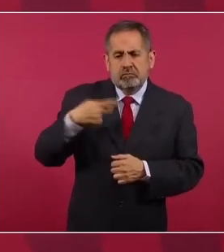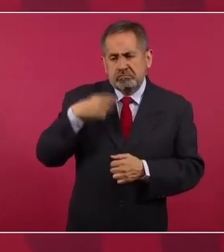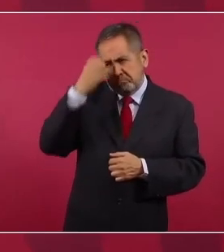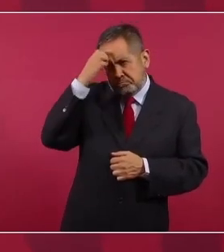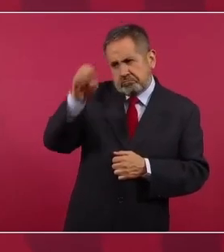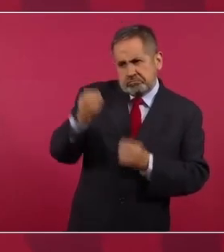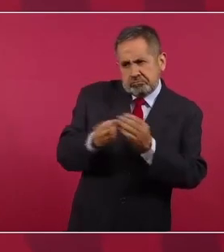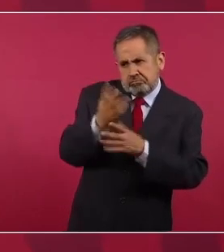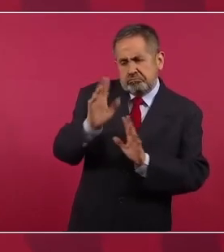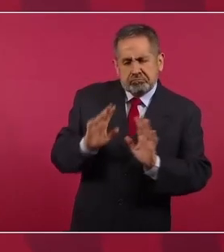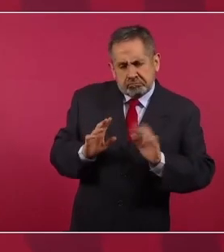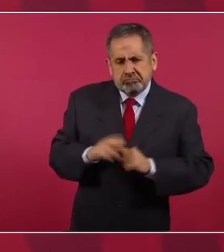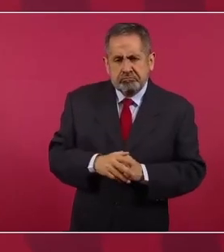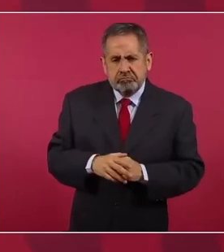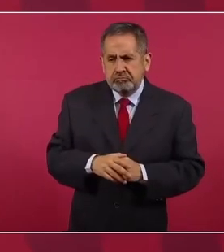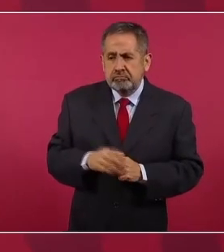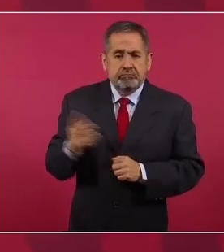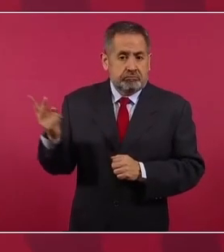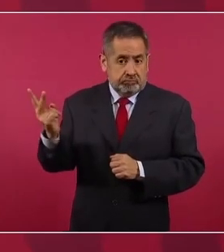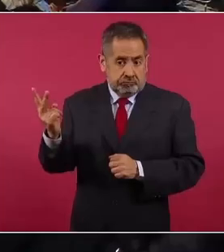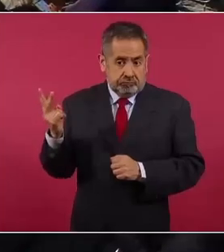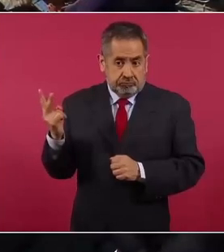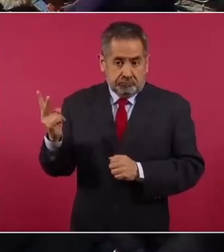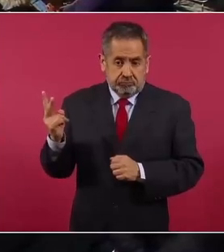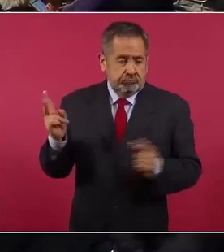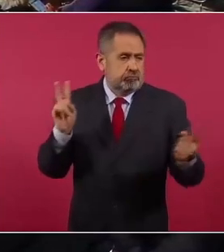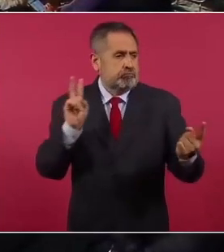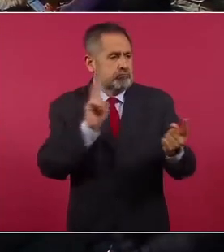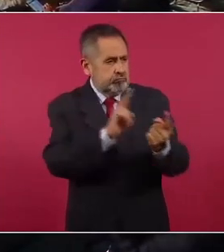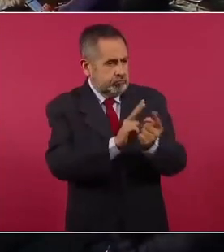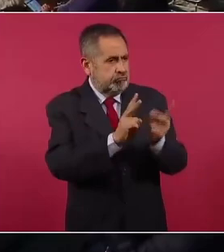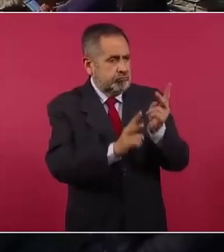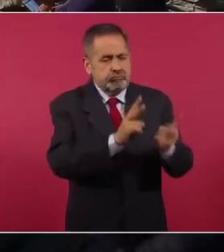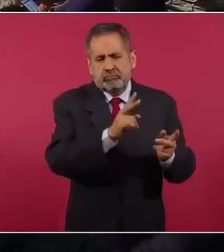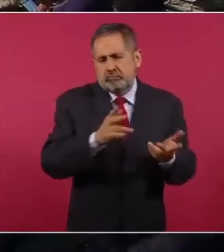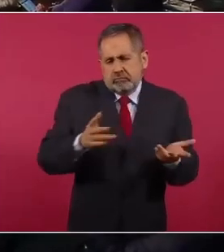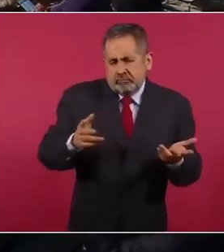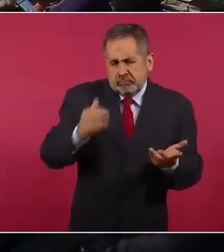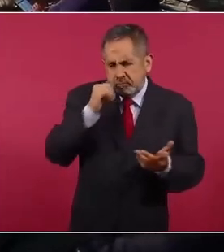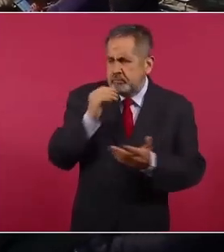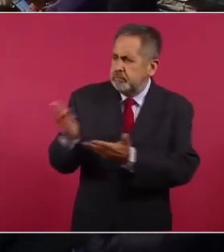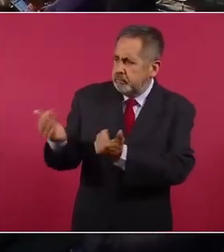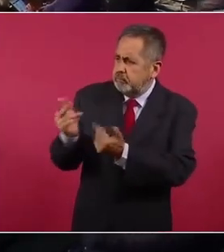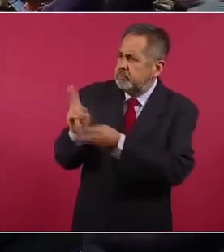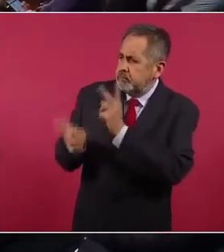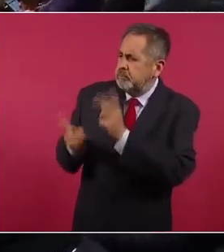y los recibió porque los gobernadores, como